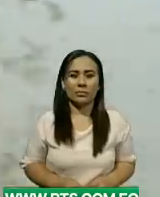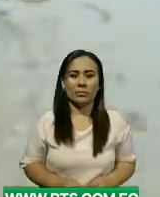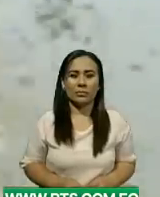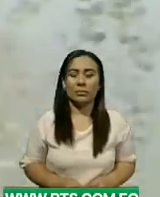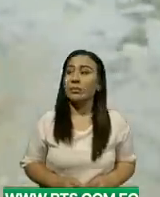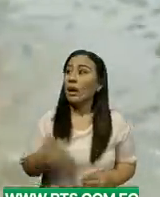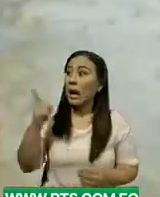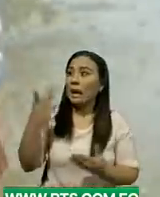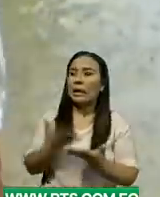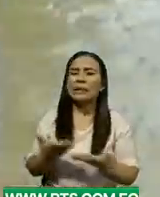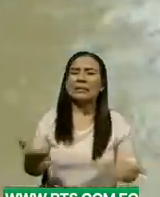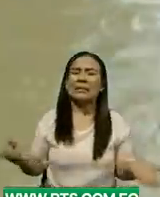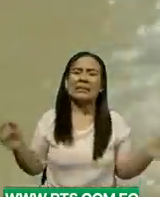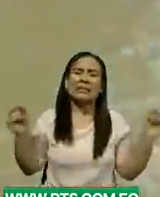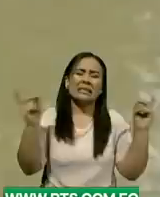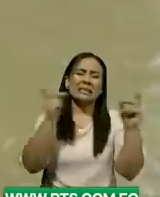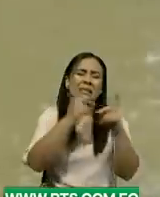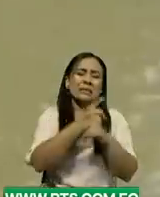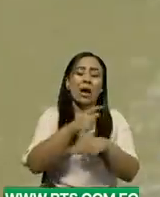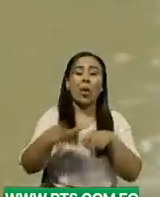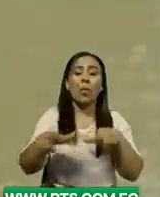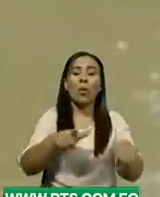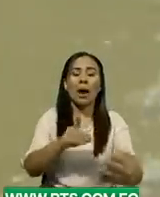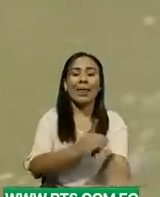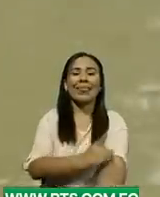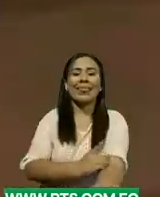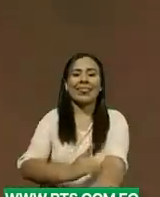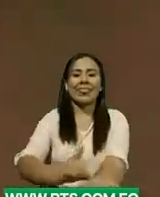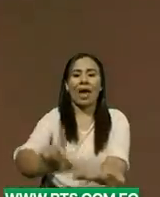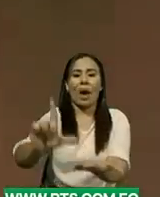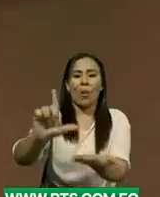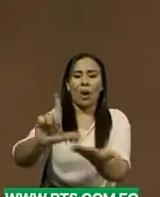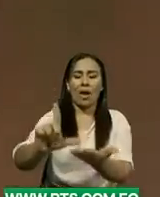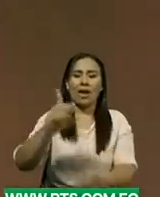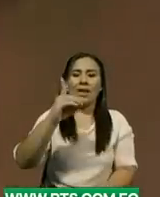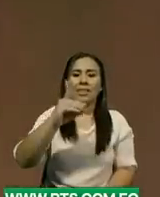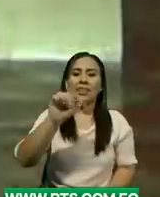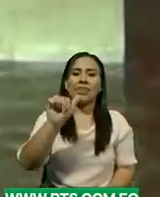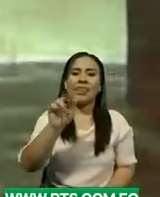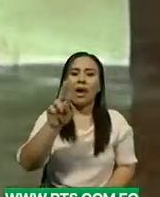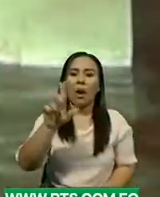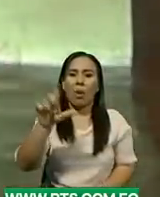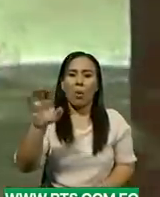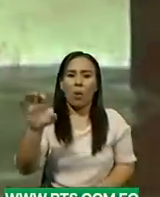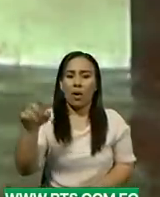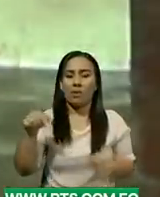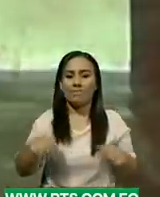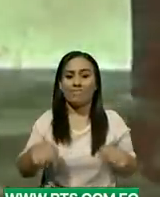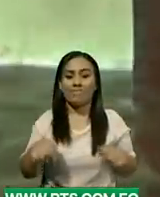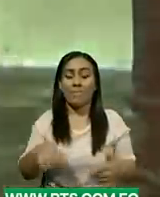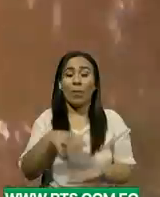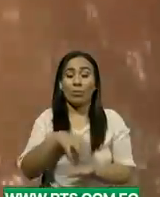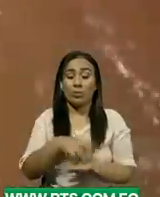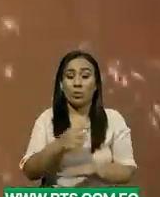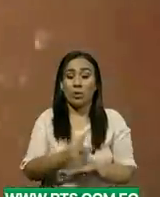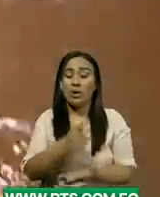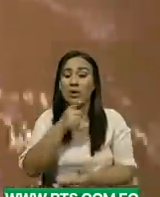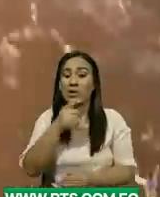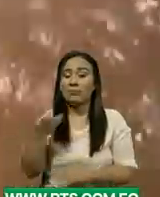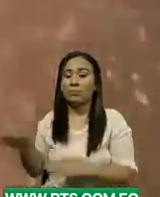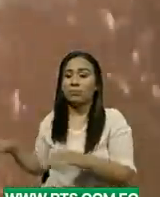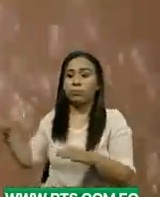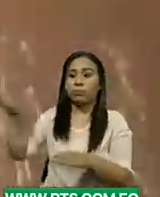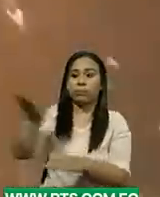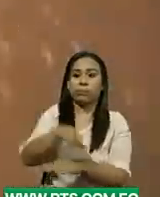Las cosas por el sector de Laurel en el cantón Daule no lucen nada bien. El agua ingresó hasta los hogares de los habitantes de esta